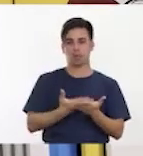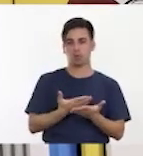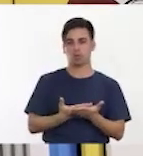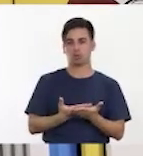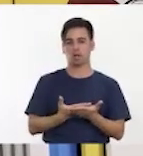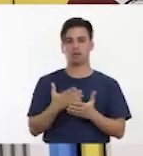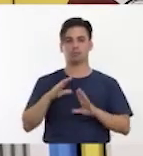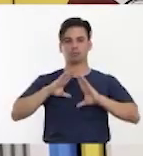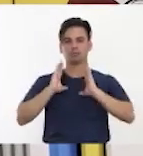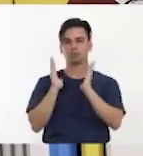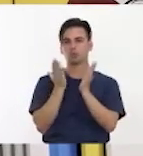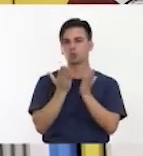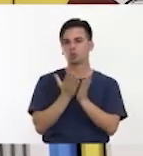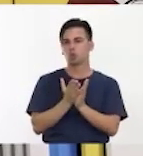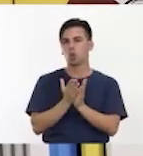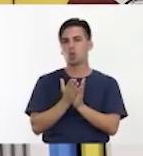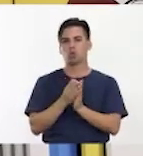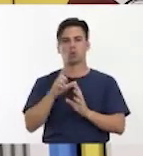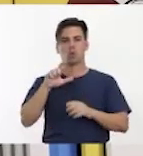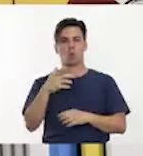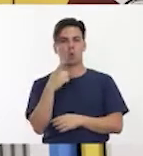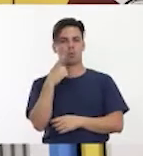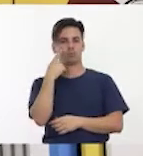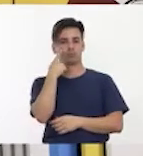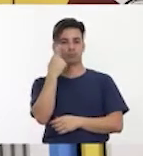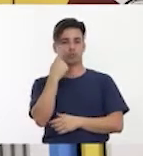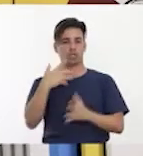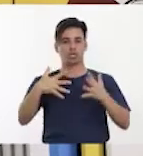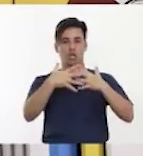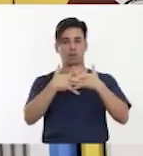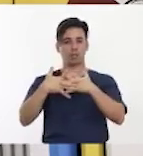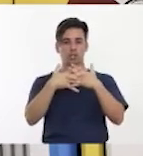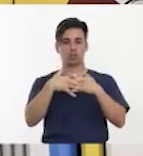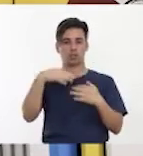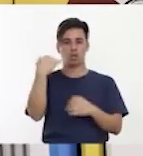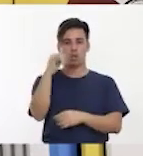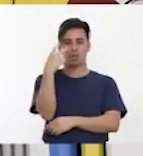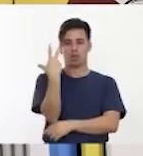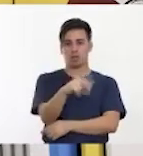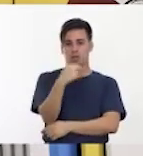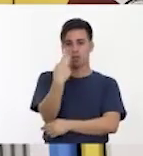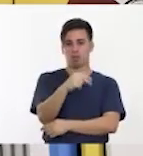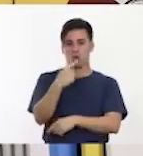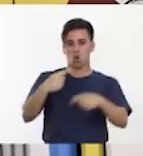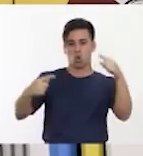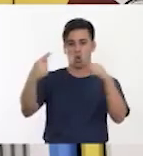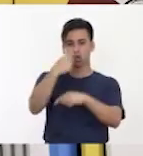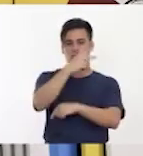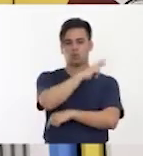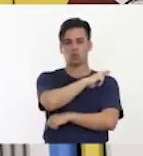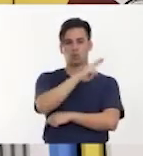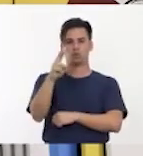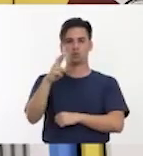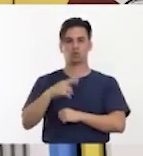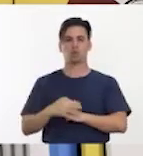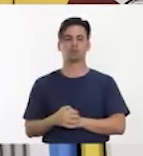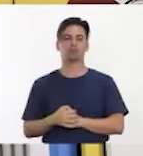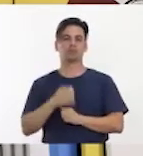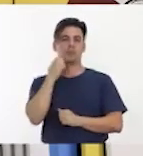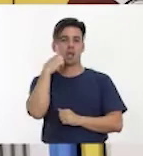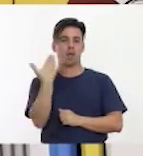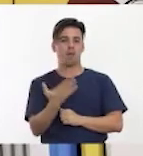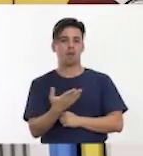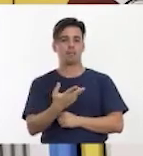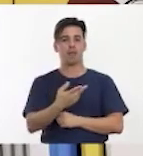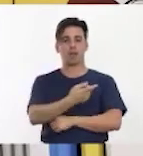demostrar toda la hostilidad norteamericana contra la revolución y la posición